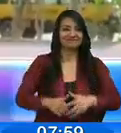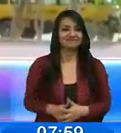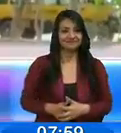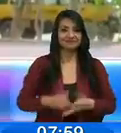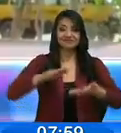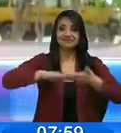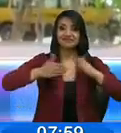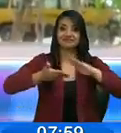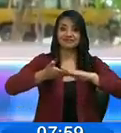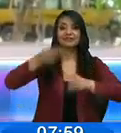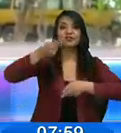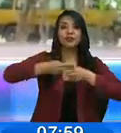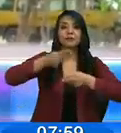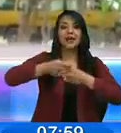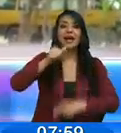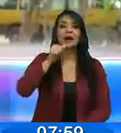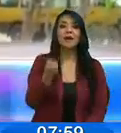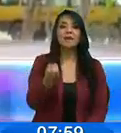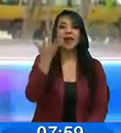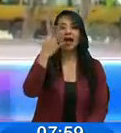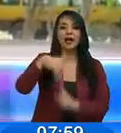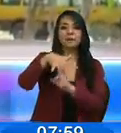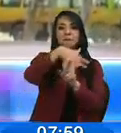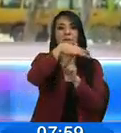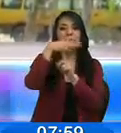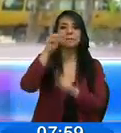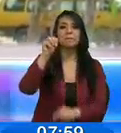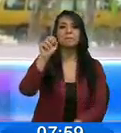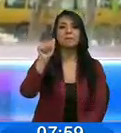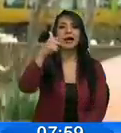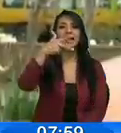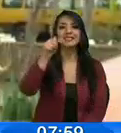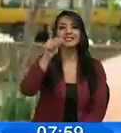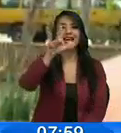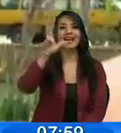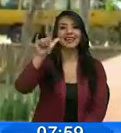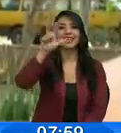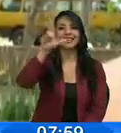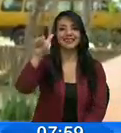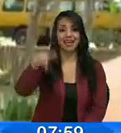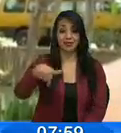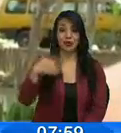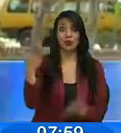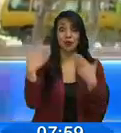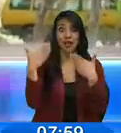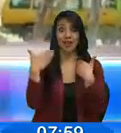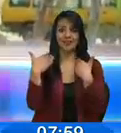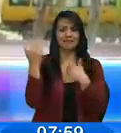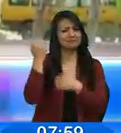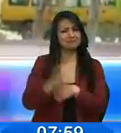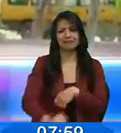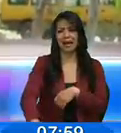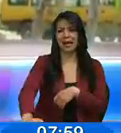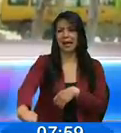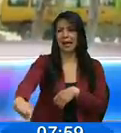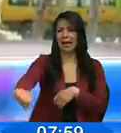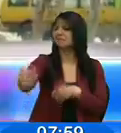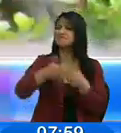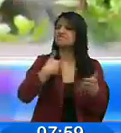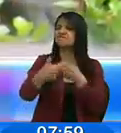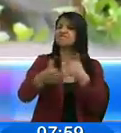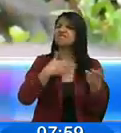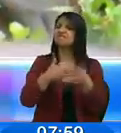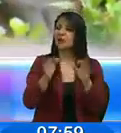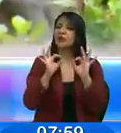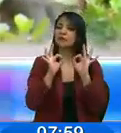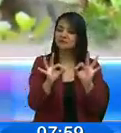la comuna de Agua Blanca, aquí que está dentro del Parque Nacional Machalilla. Venimos desde Guayaquil pegándonos un viaje más o menos largo, pero